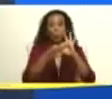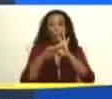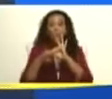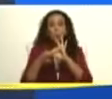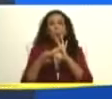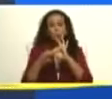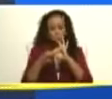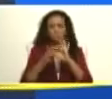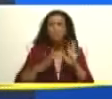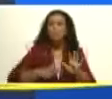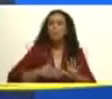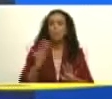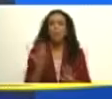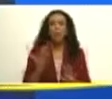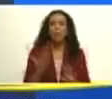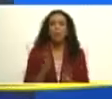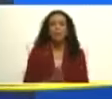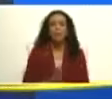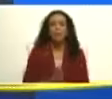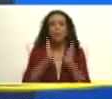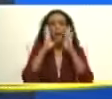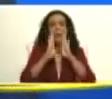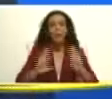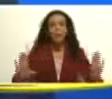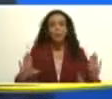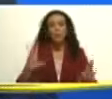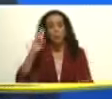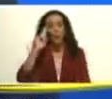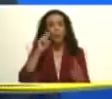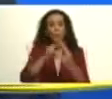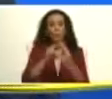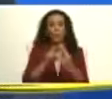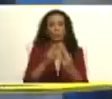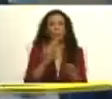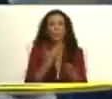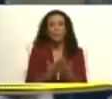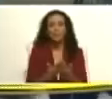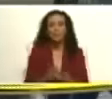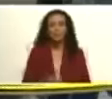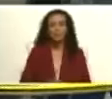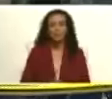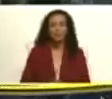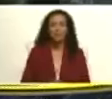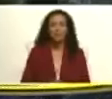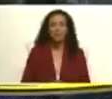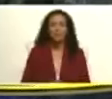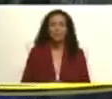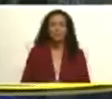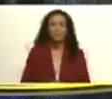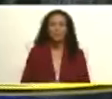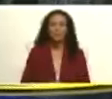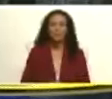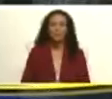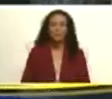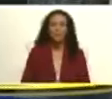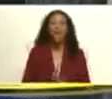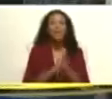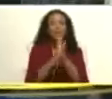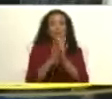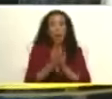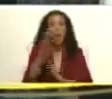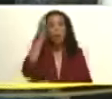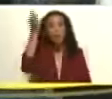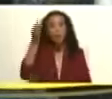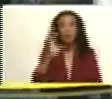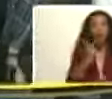todo es posible. Gracias, pues. Que Dios los bendiga. Hasta la próxima. Muchas gracias. Señoras y señores, así culmina este Consejo